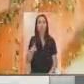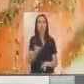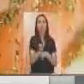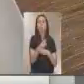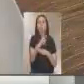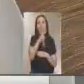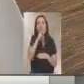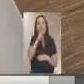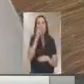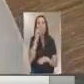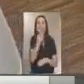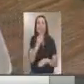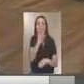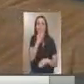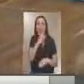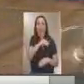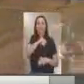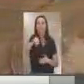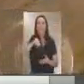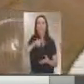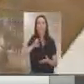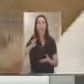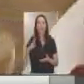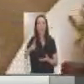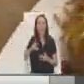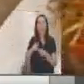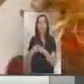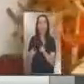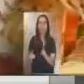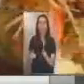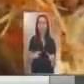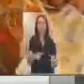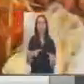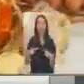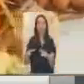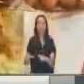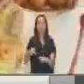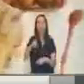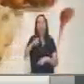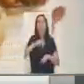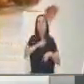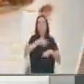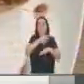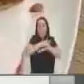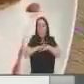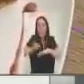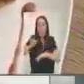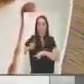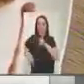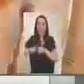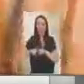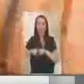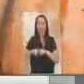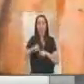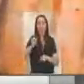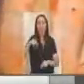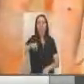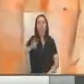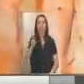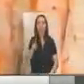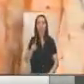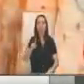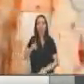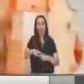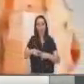salmón marinado en sal de mar de Cauli. Y tenemos un mar y tierra que se llama, que es un filete de angus. Y al